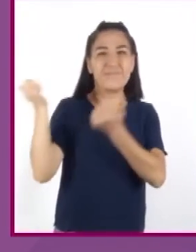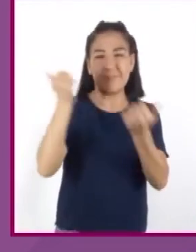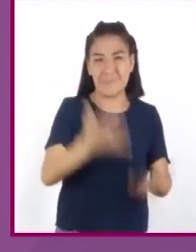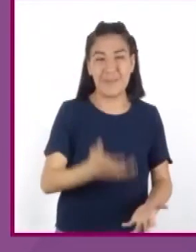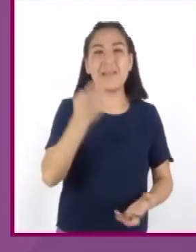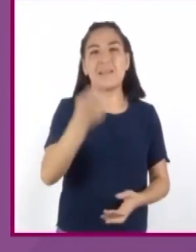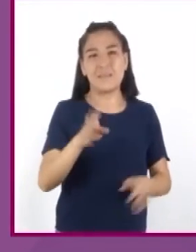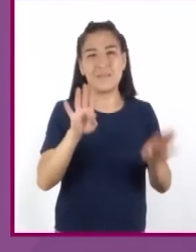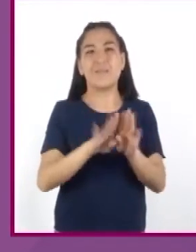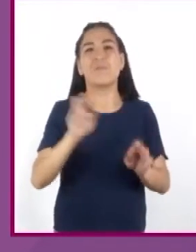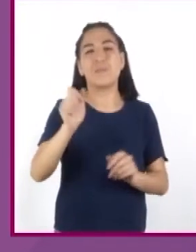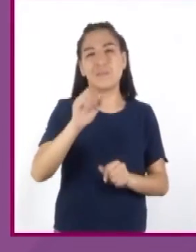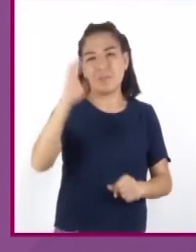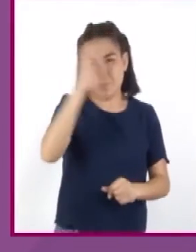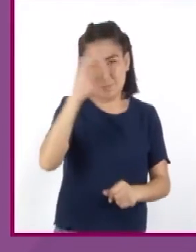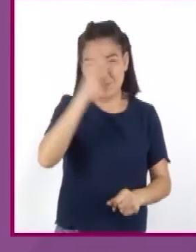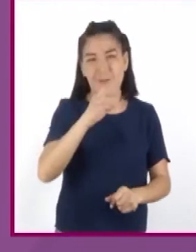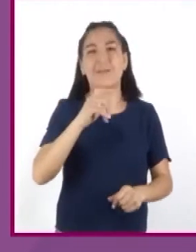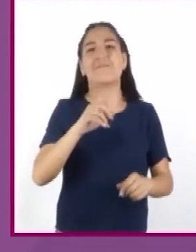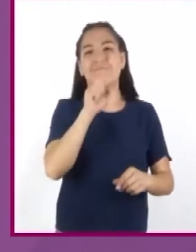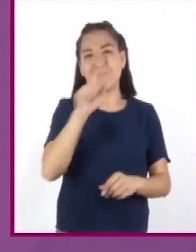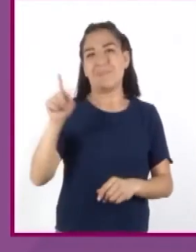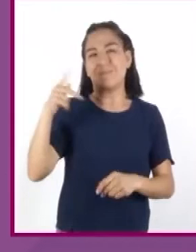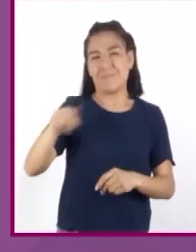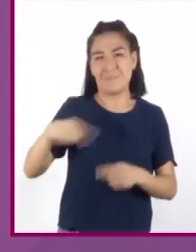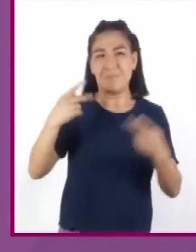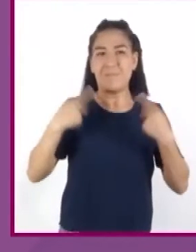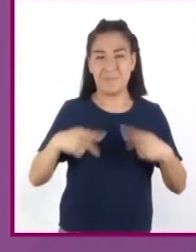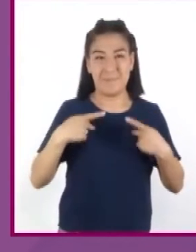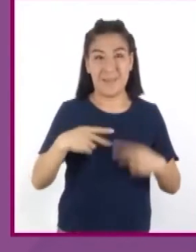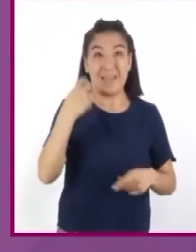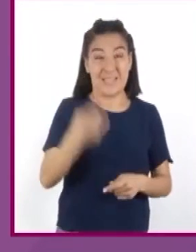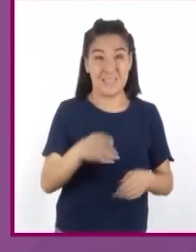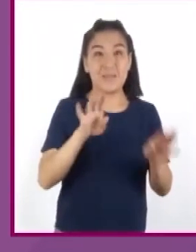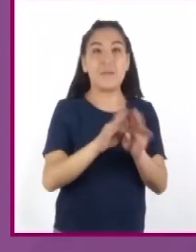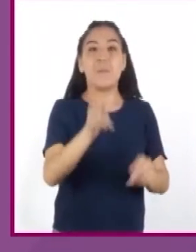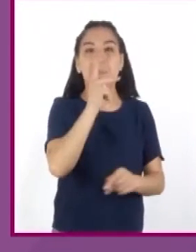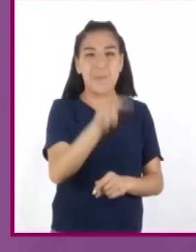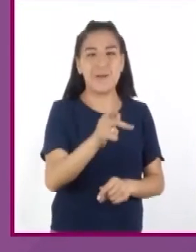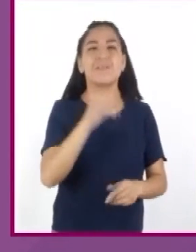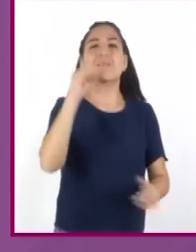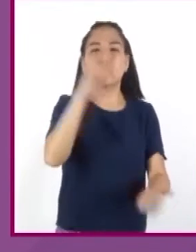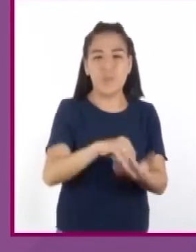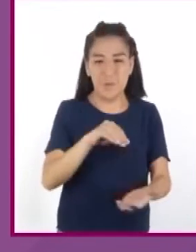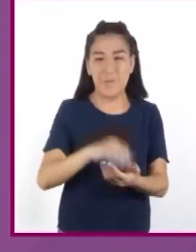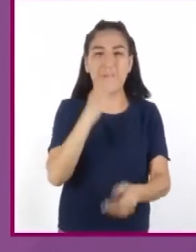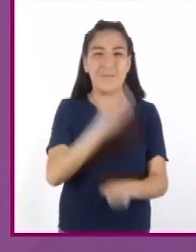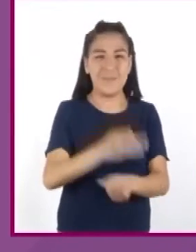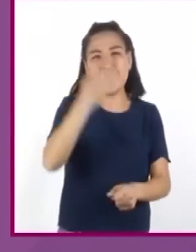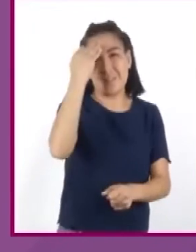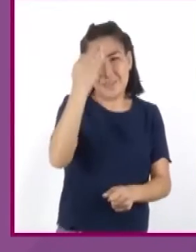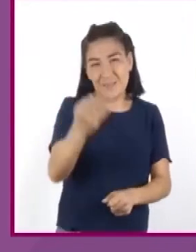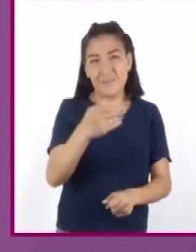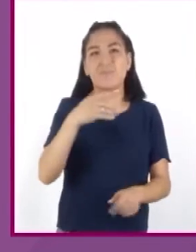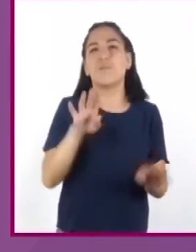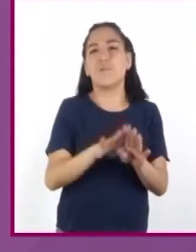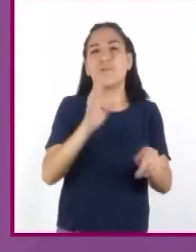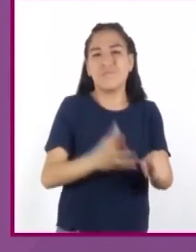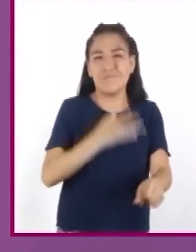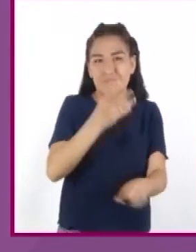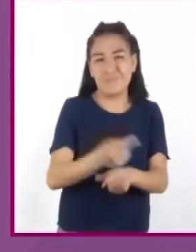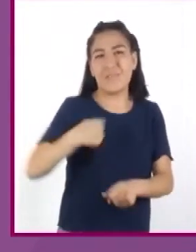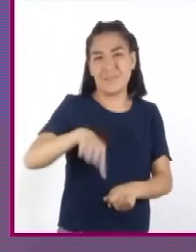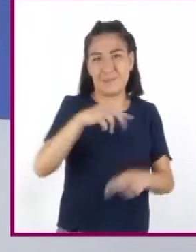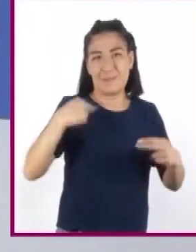manera formaban parte de la cultura de esas personas. Estos vocablos sobreviven al paso del tiempo, ya que los empleamos en nuestras